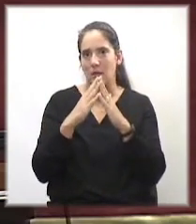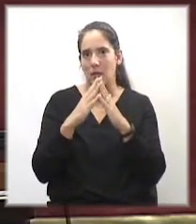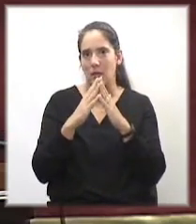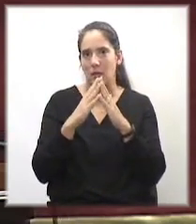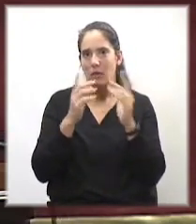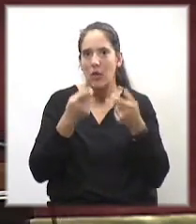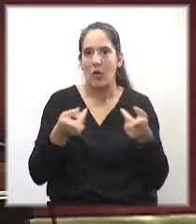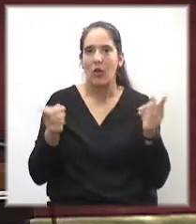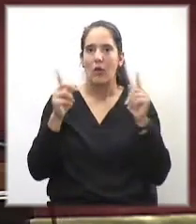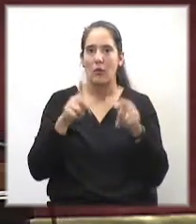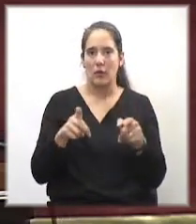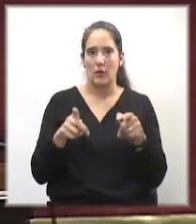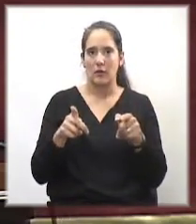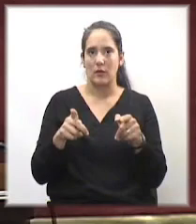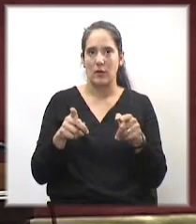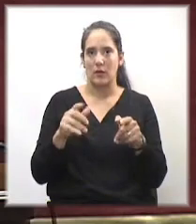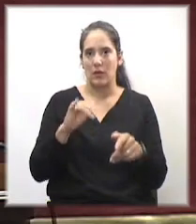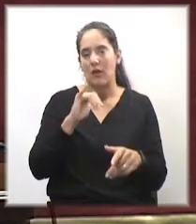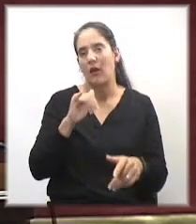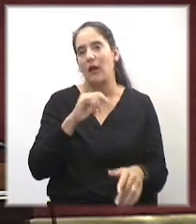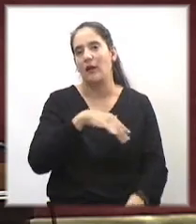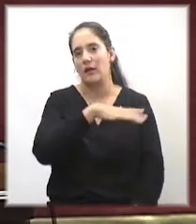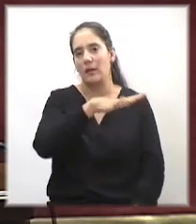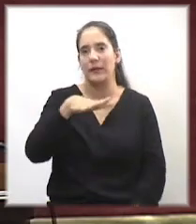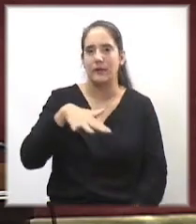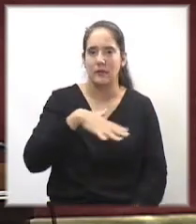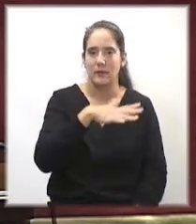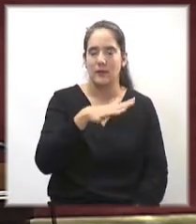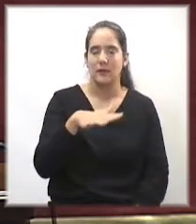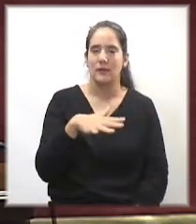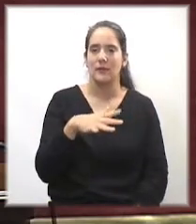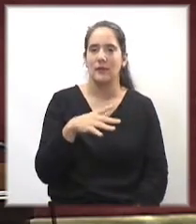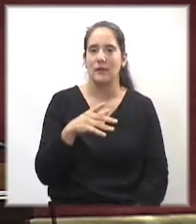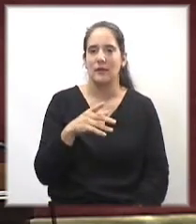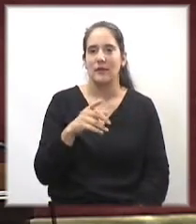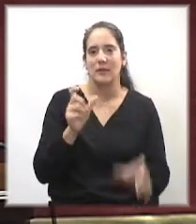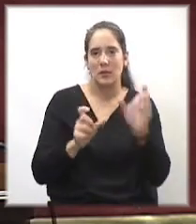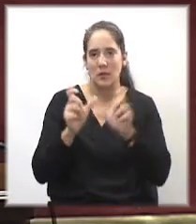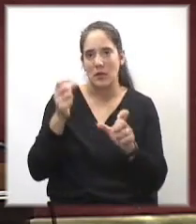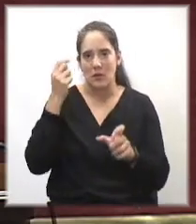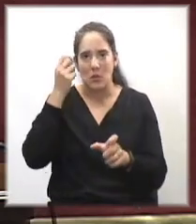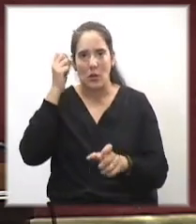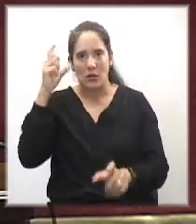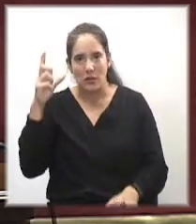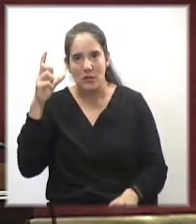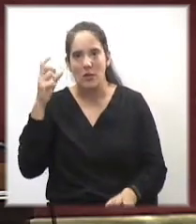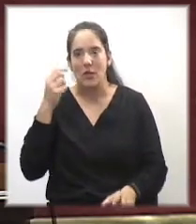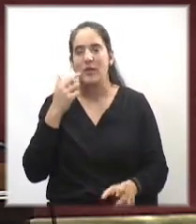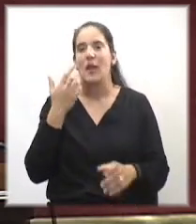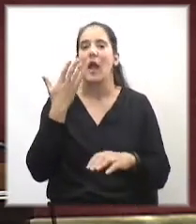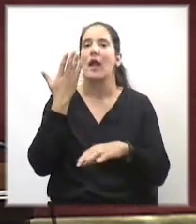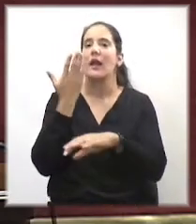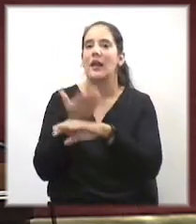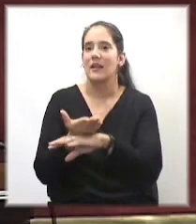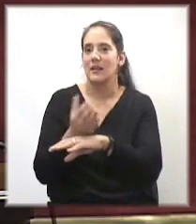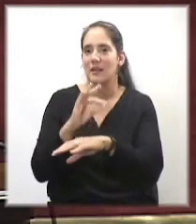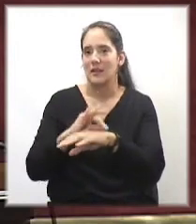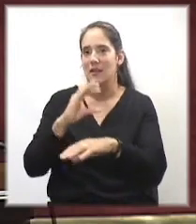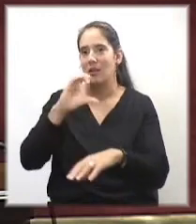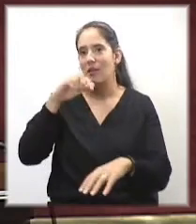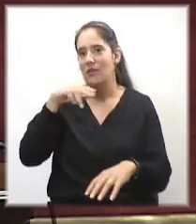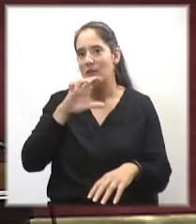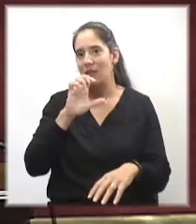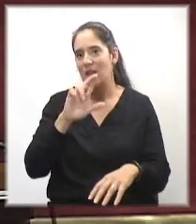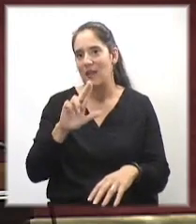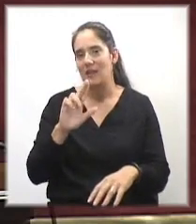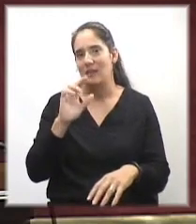brindar a la sociedad uruguaya sus aportes. Así que le agradezco al doctor Corseñac, le respeto su